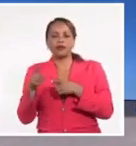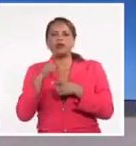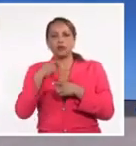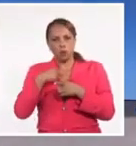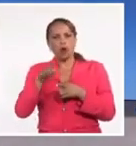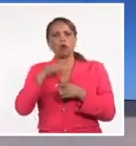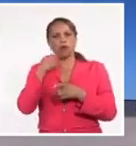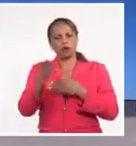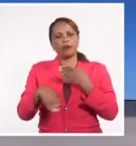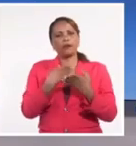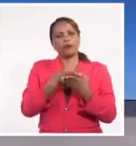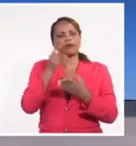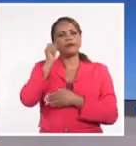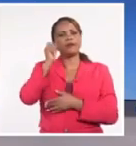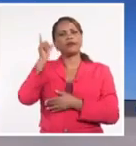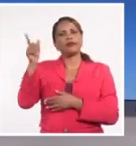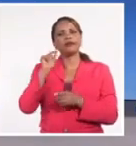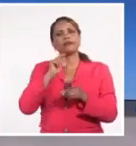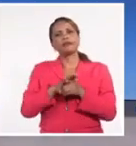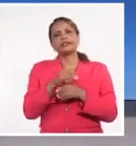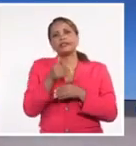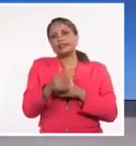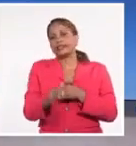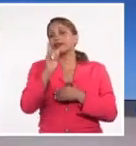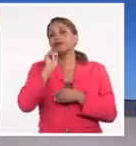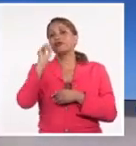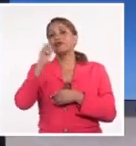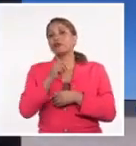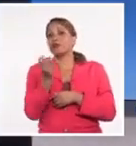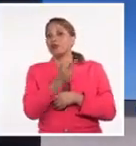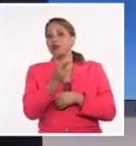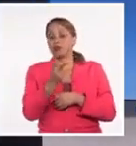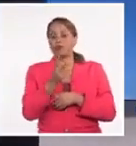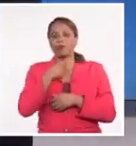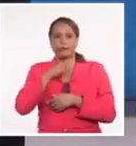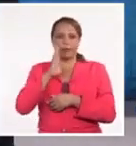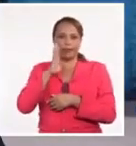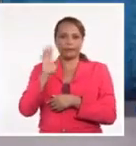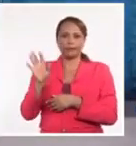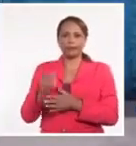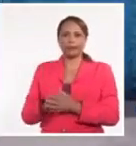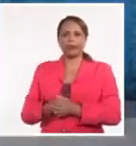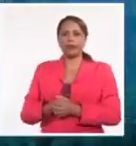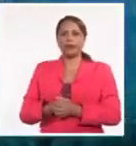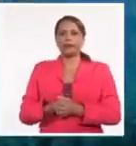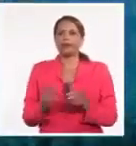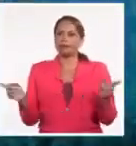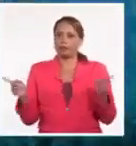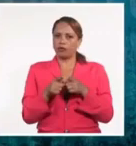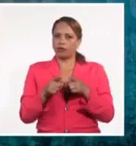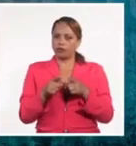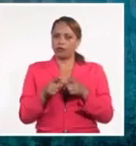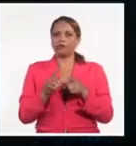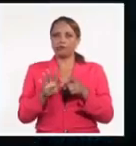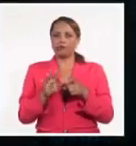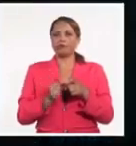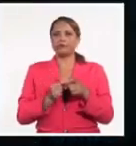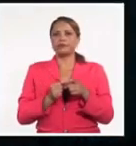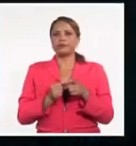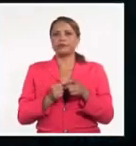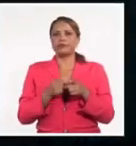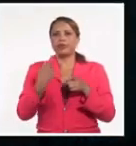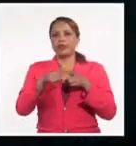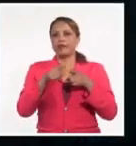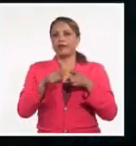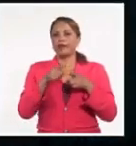conclusiva, en realidad es una idea a partir de que conocí de ambos hechos. Miren, vamos a tratar de resumirlo. Hechos o acciones vandálicas